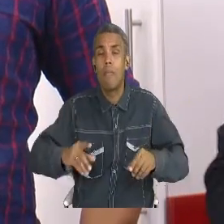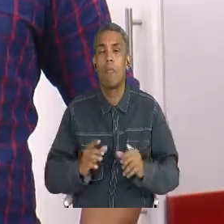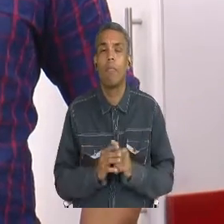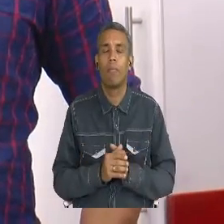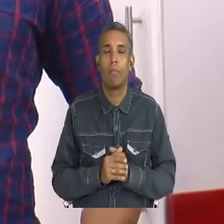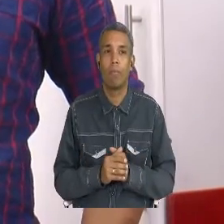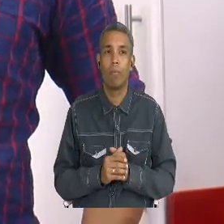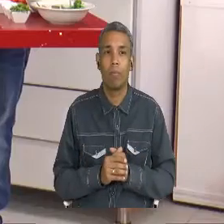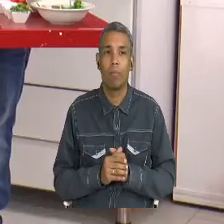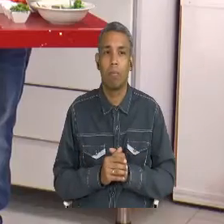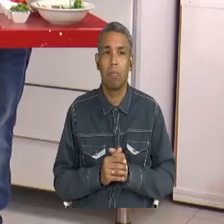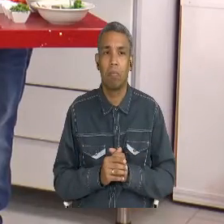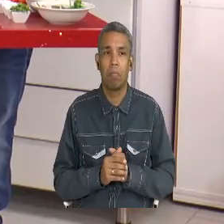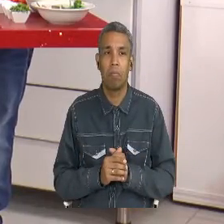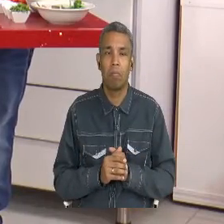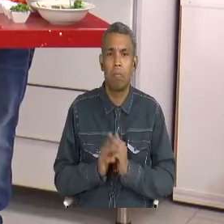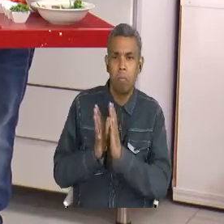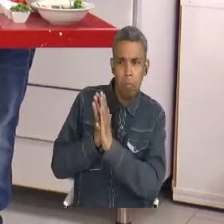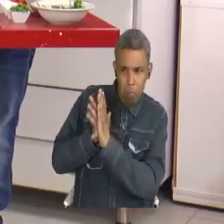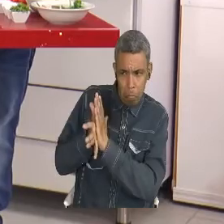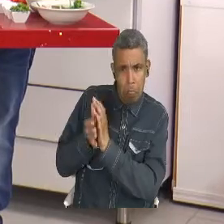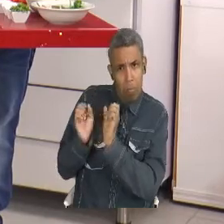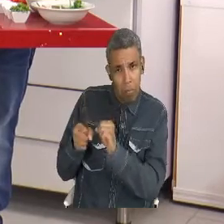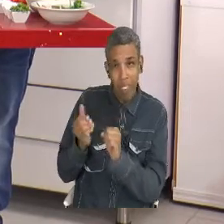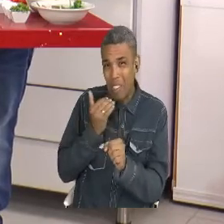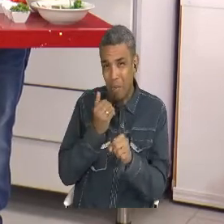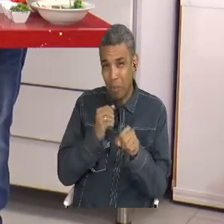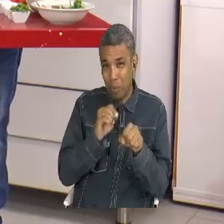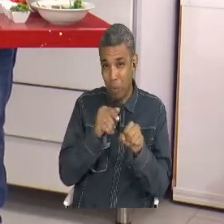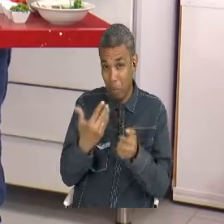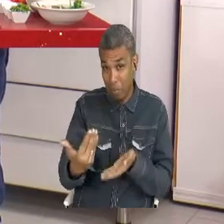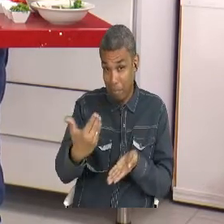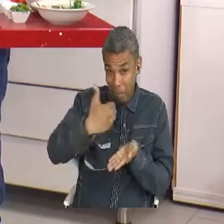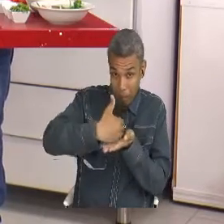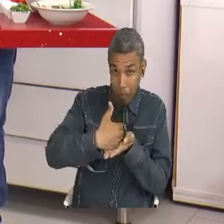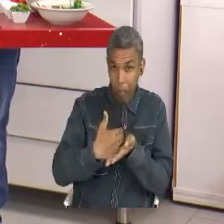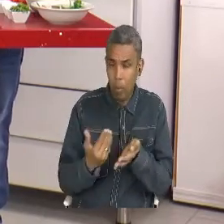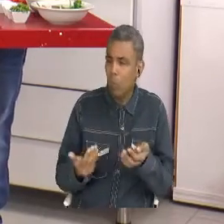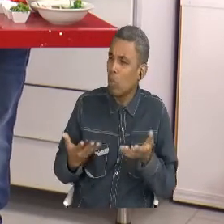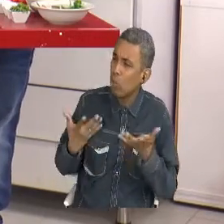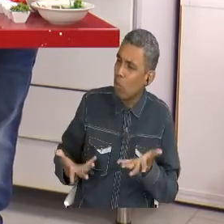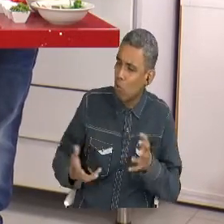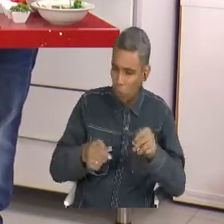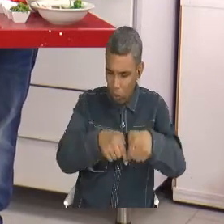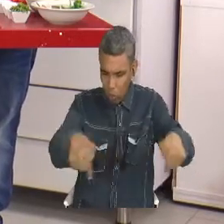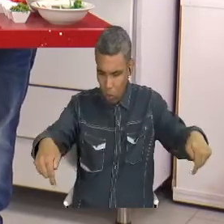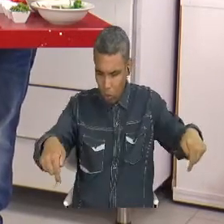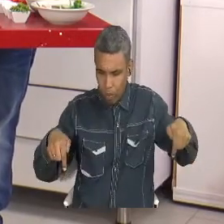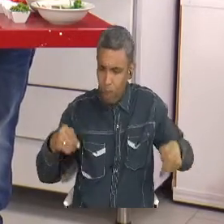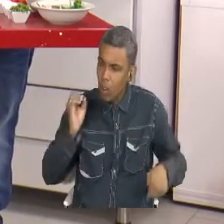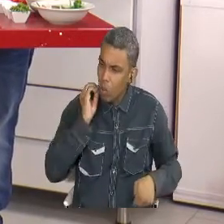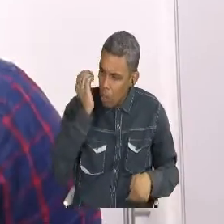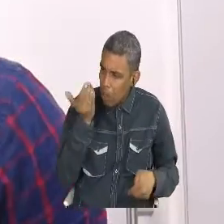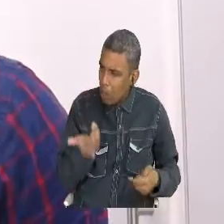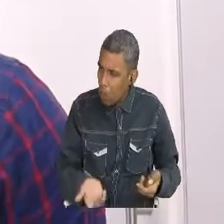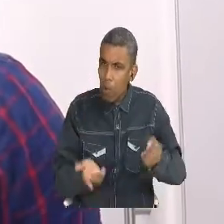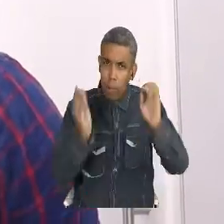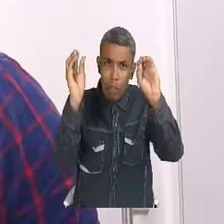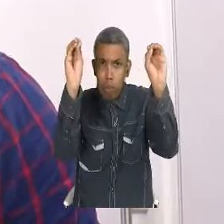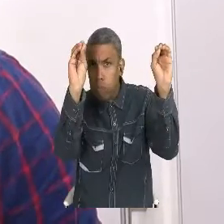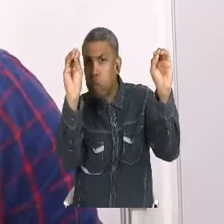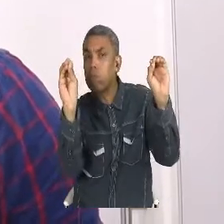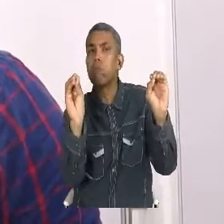También contamos con asesoramiento en diseños interiores. ¿Sí? Okay. Si necesitan en algún momento, también nosotros contamos con ese gran... Se presta potencial también ese servicio,